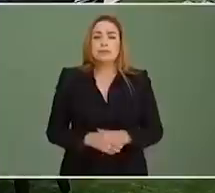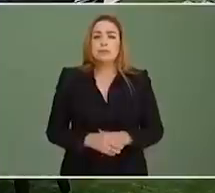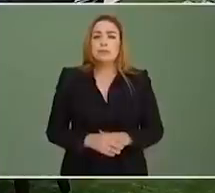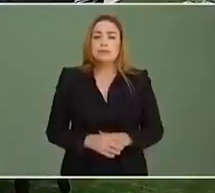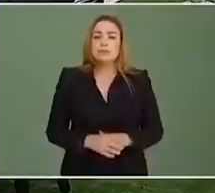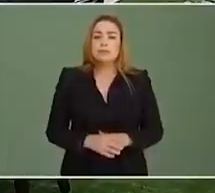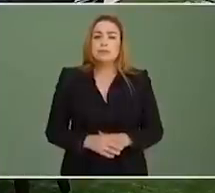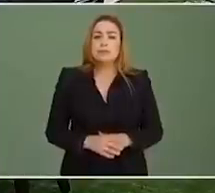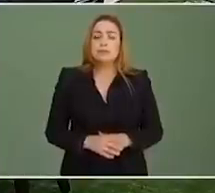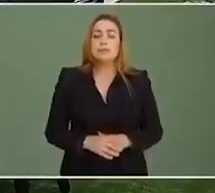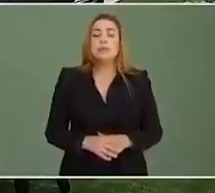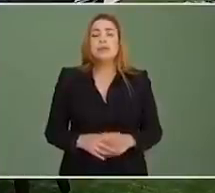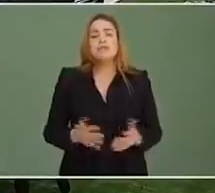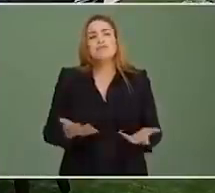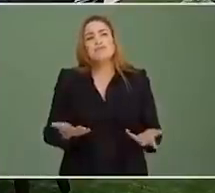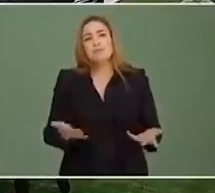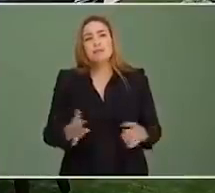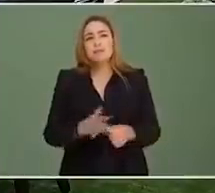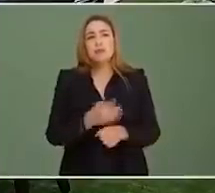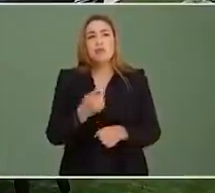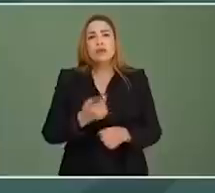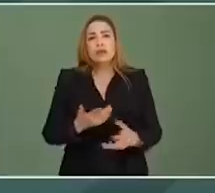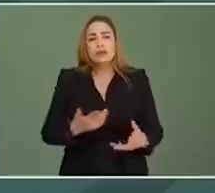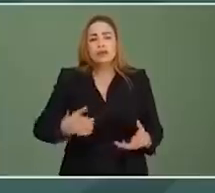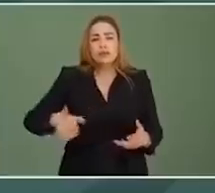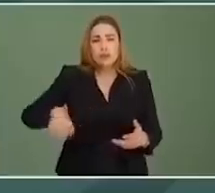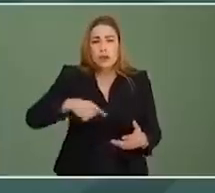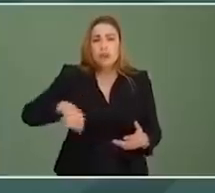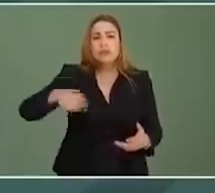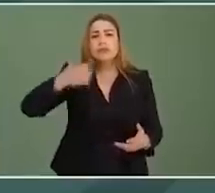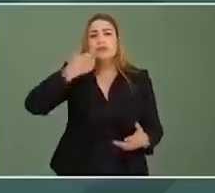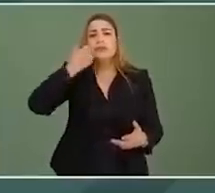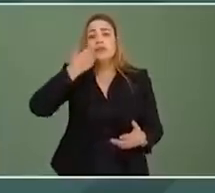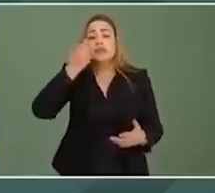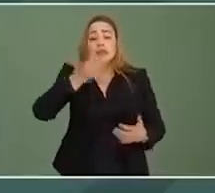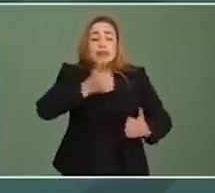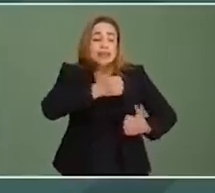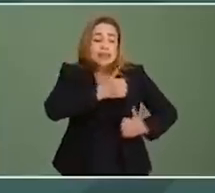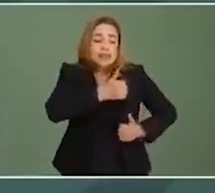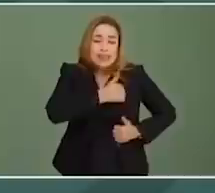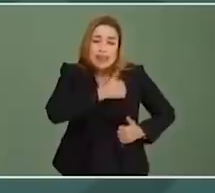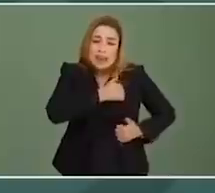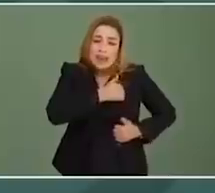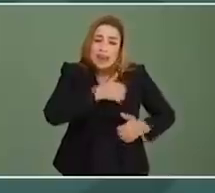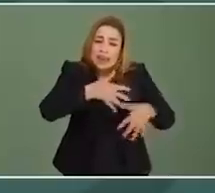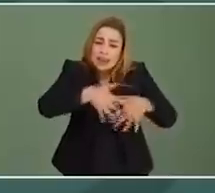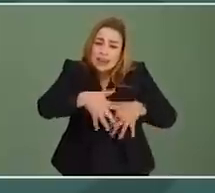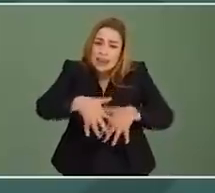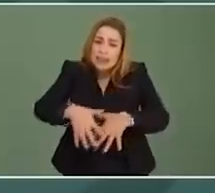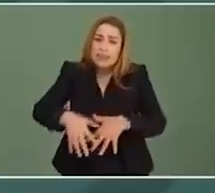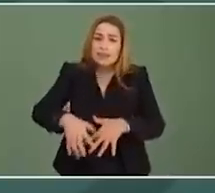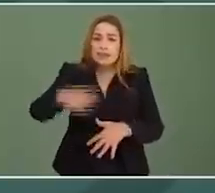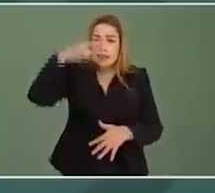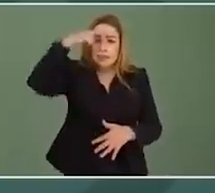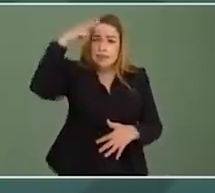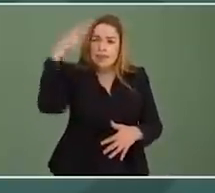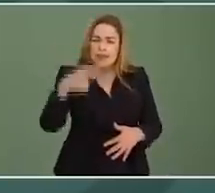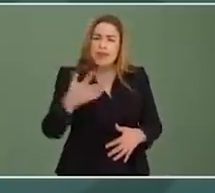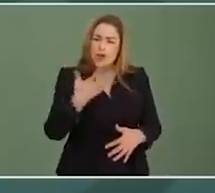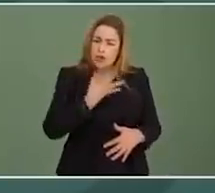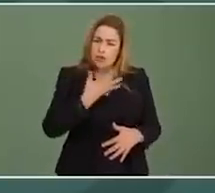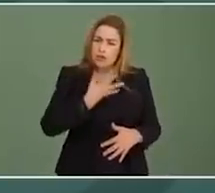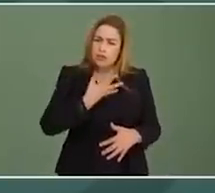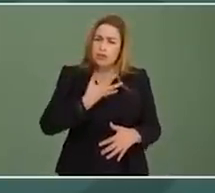porque queremos que el ejército mexicano tenga la función de